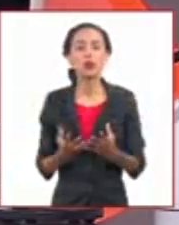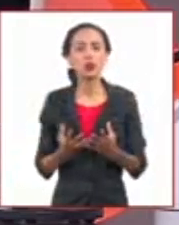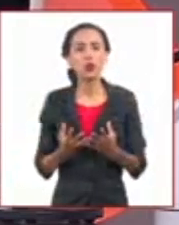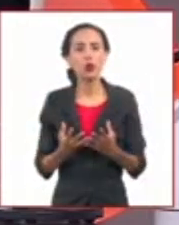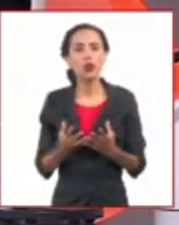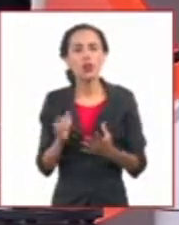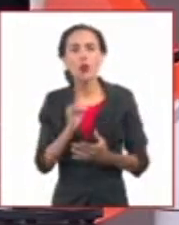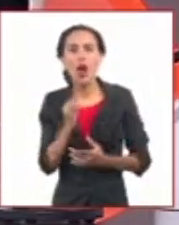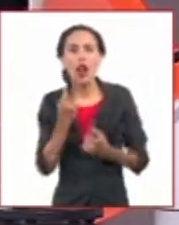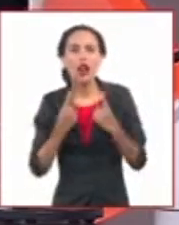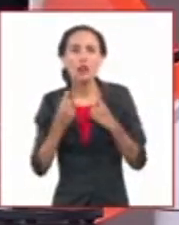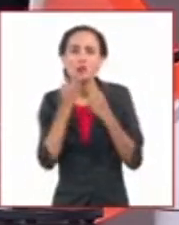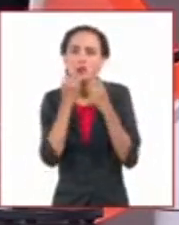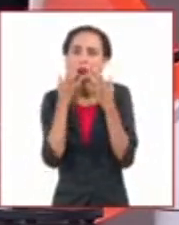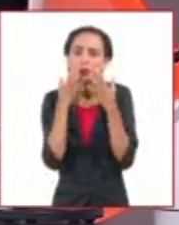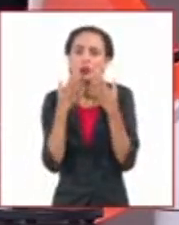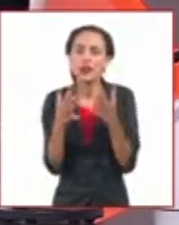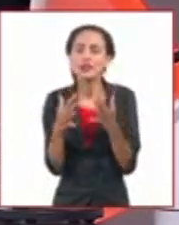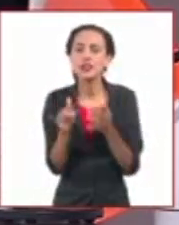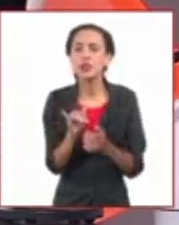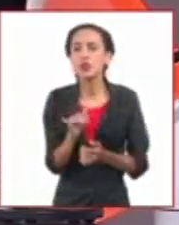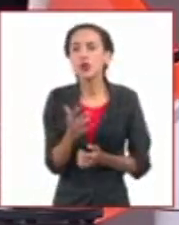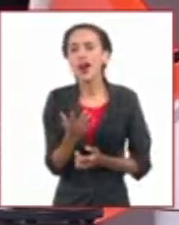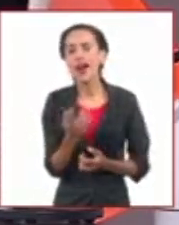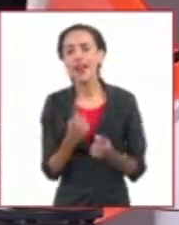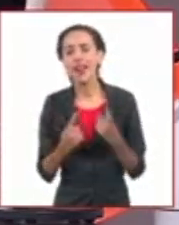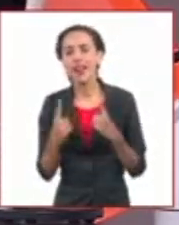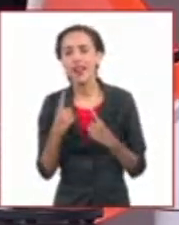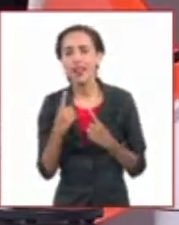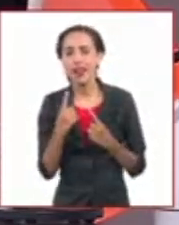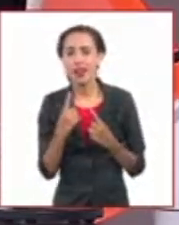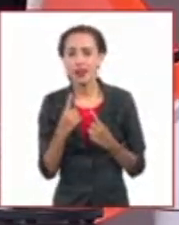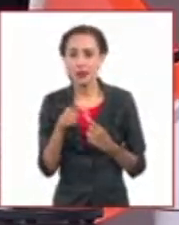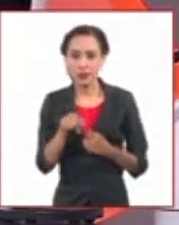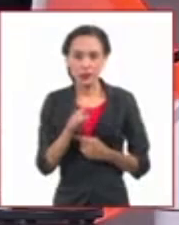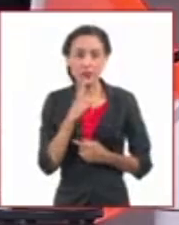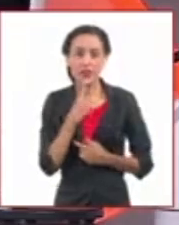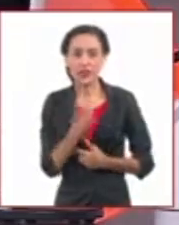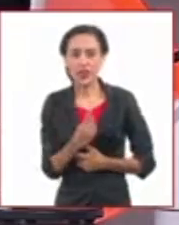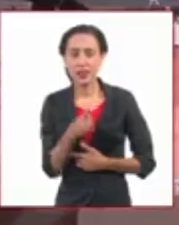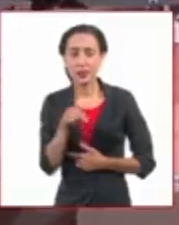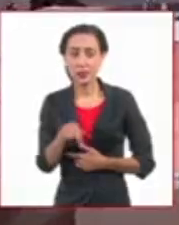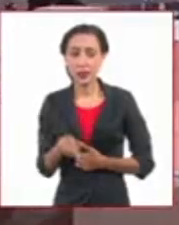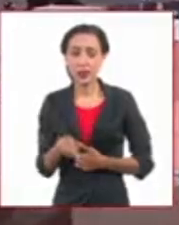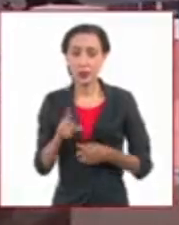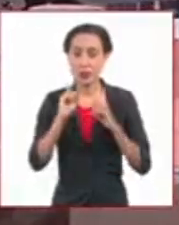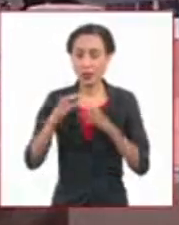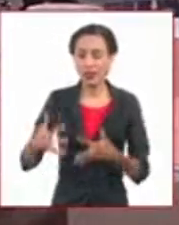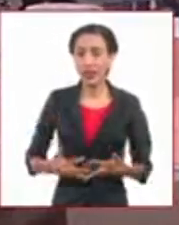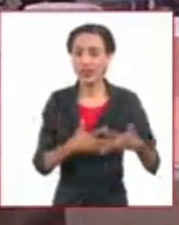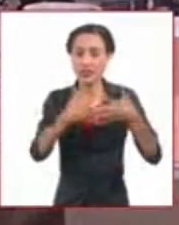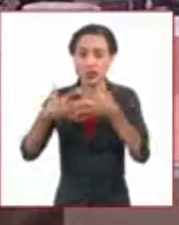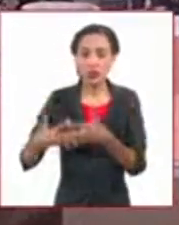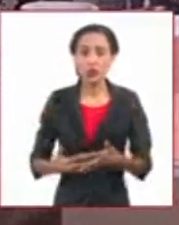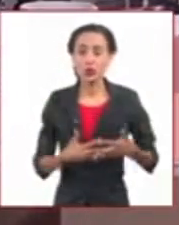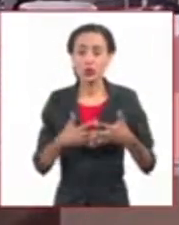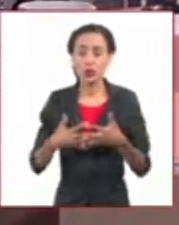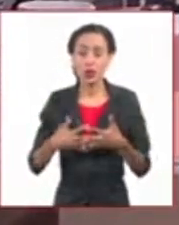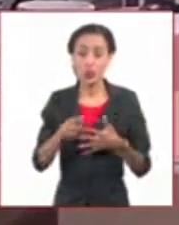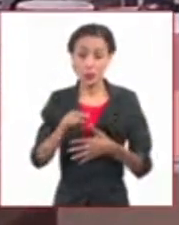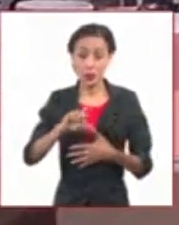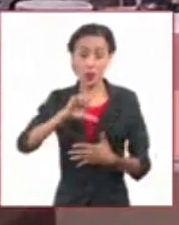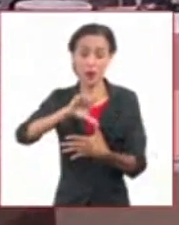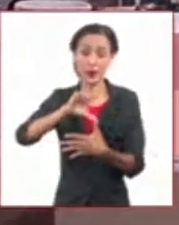importancia una mayor viabilidad de la diplomacia norteamericana hacia américa latina para una cumbre como como